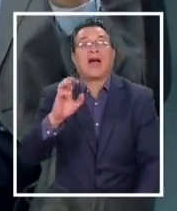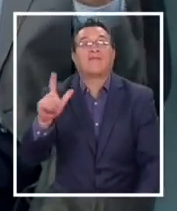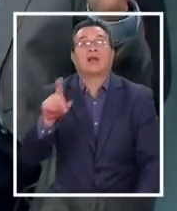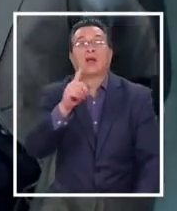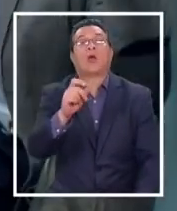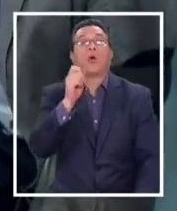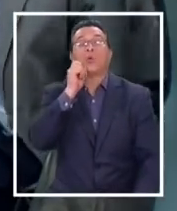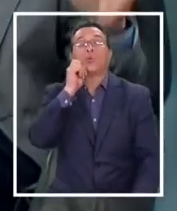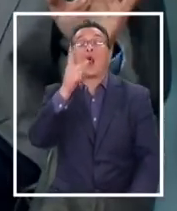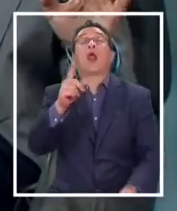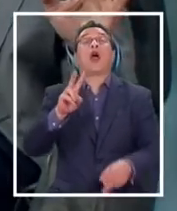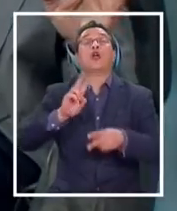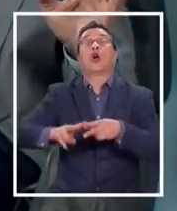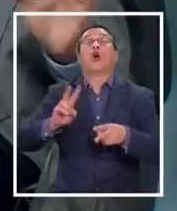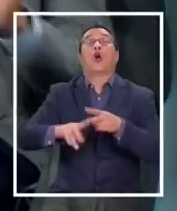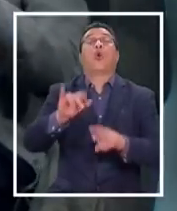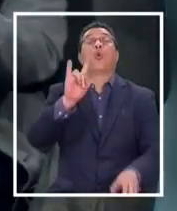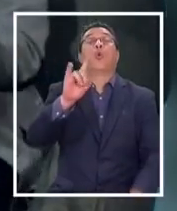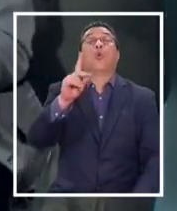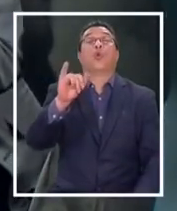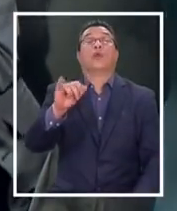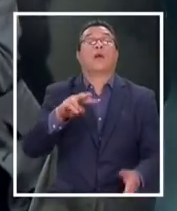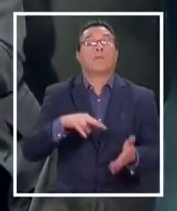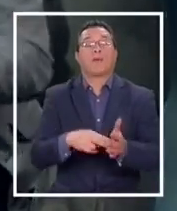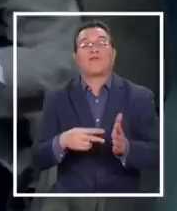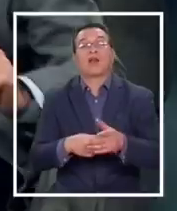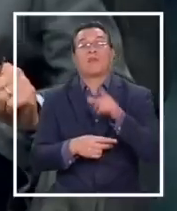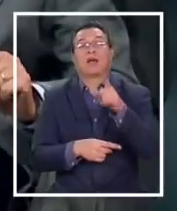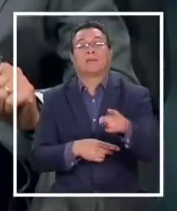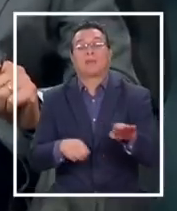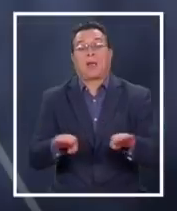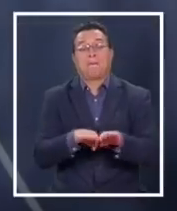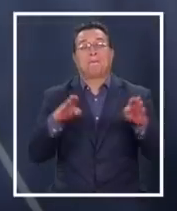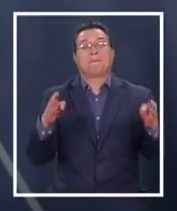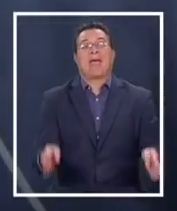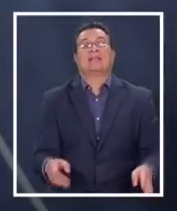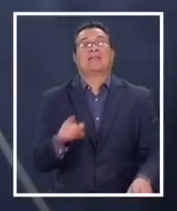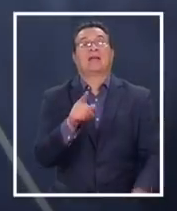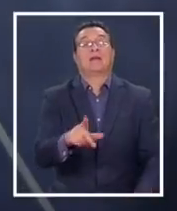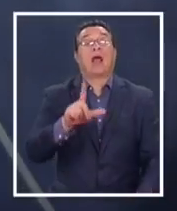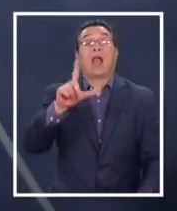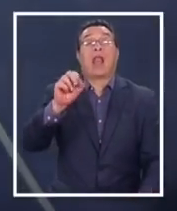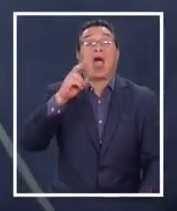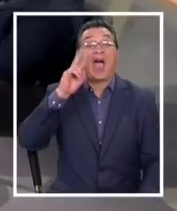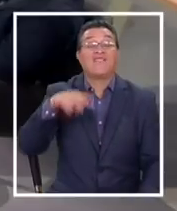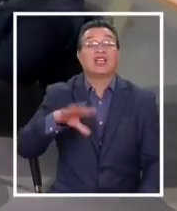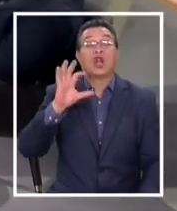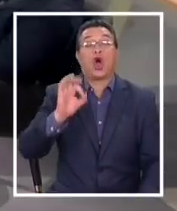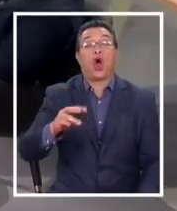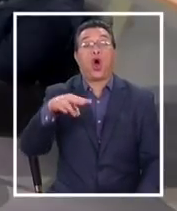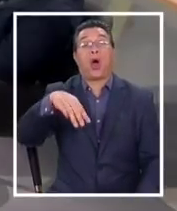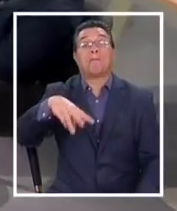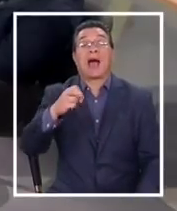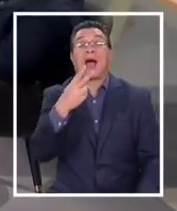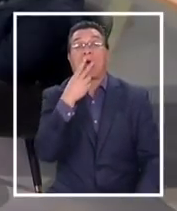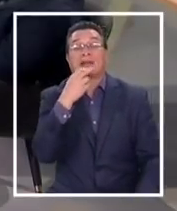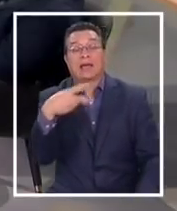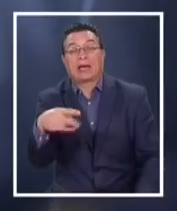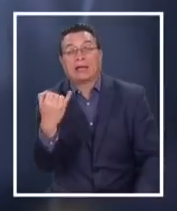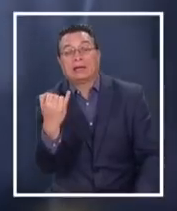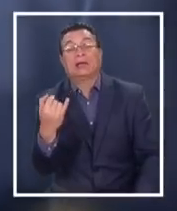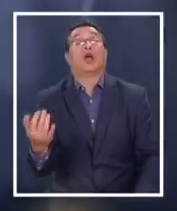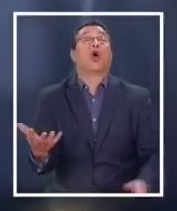a resolver la UDI el problema que tiene sobre la mesa? ¿Lavín o Matei, o solo Lavín o solo